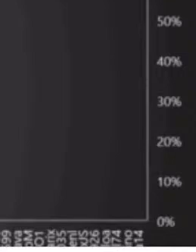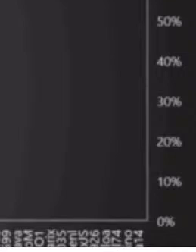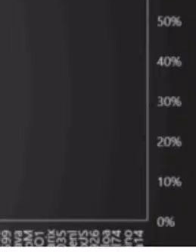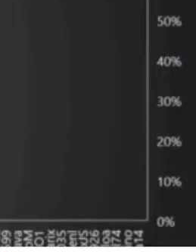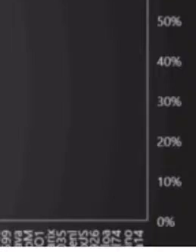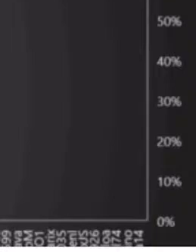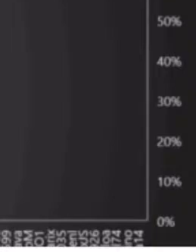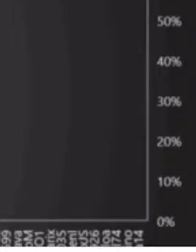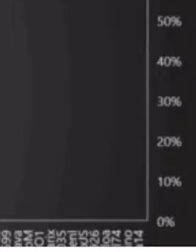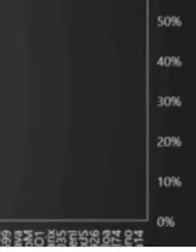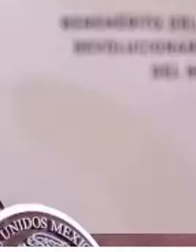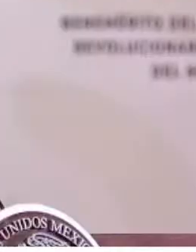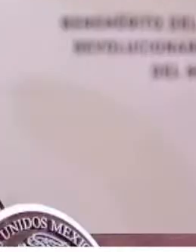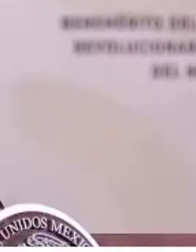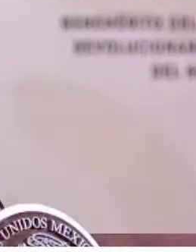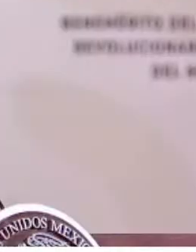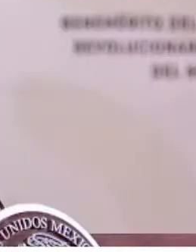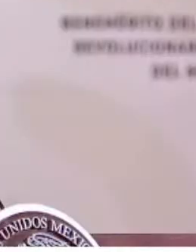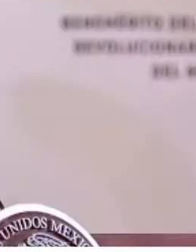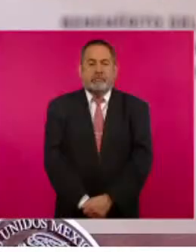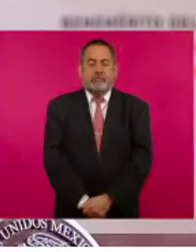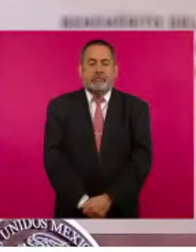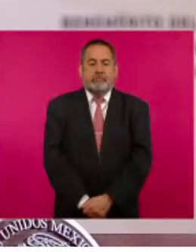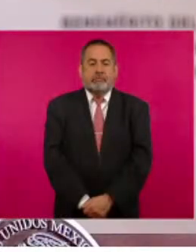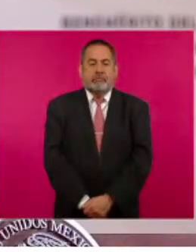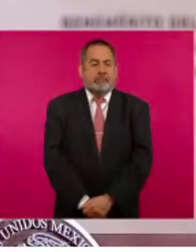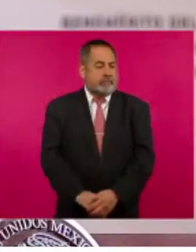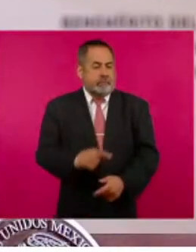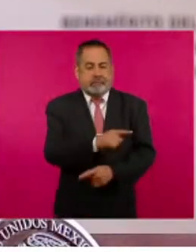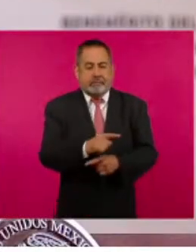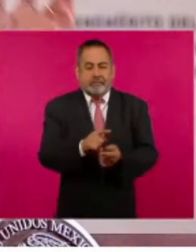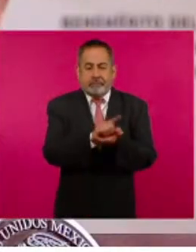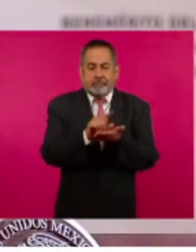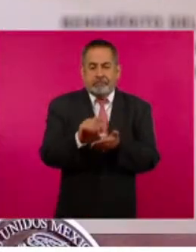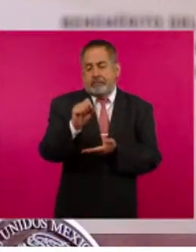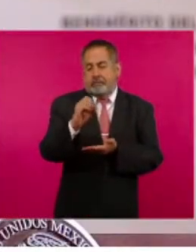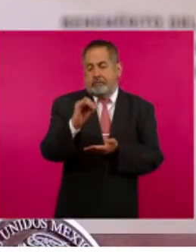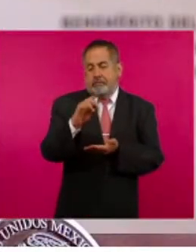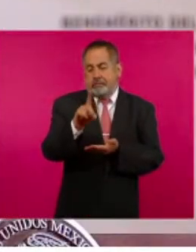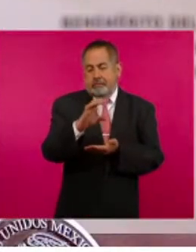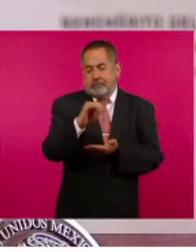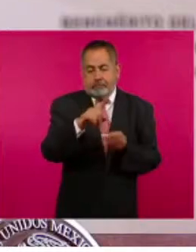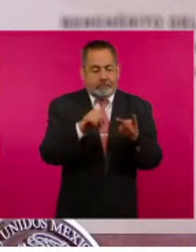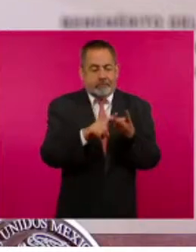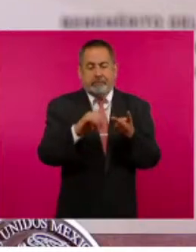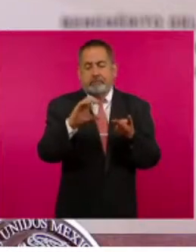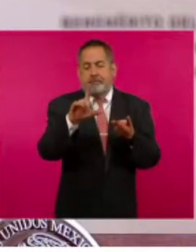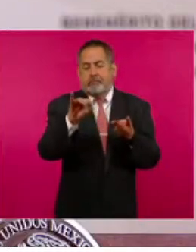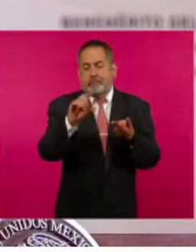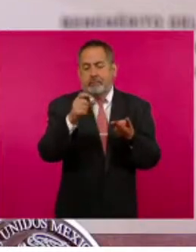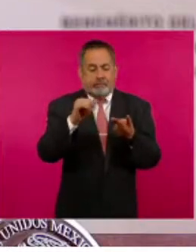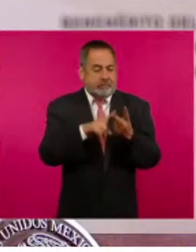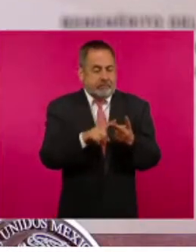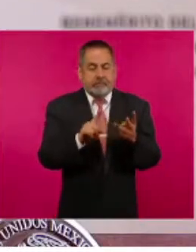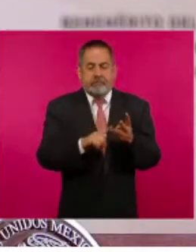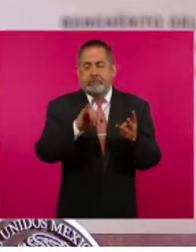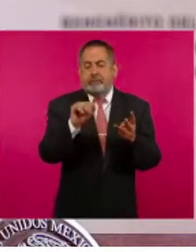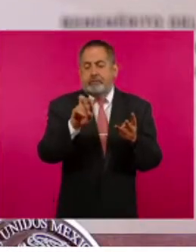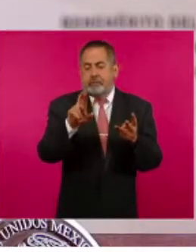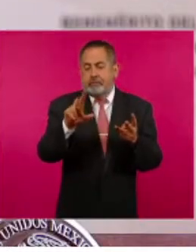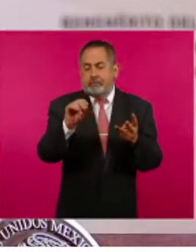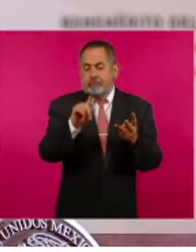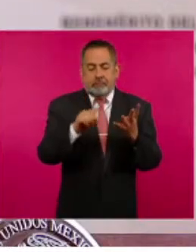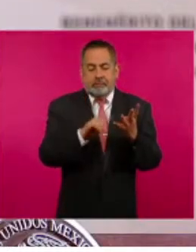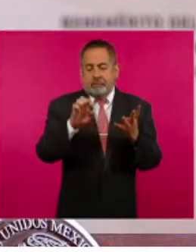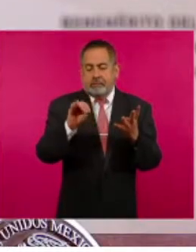además, Sociedad Civil MX de Claudio X. González y la propia cuenta de Claudio X. González, Javier Lozano, Emilio